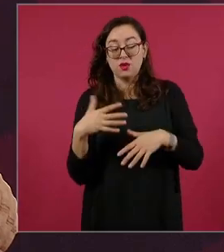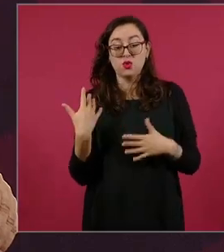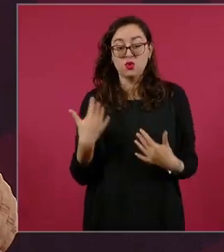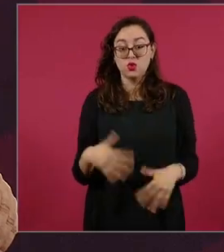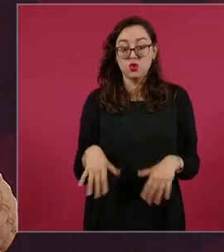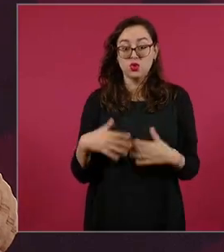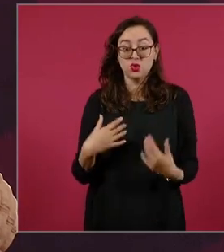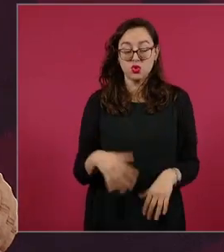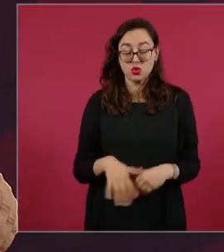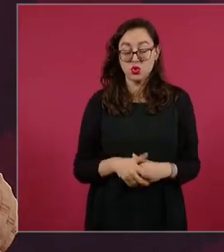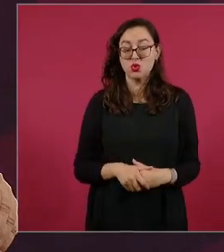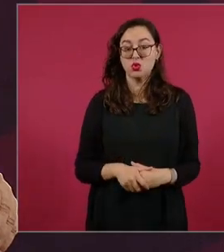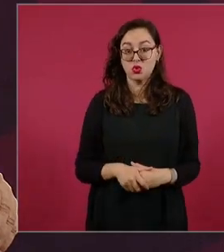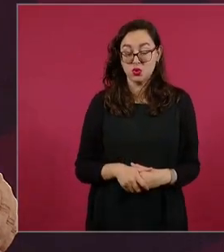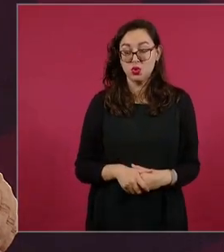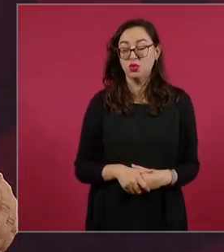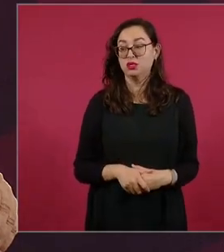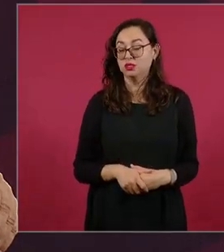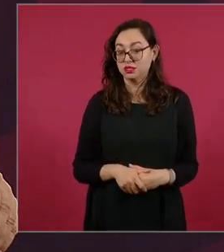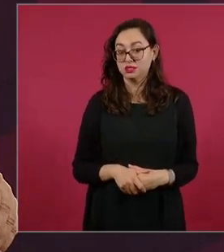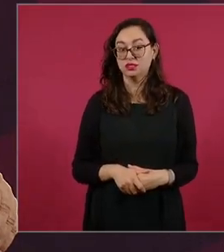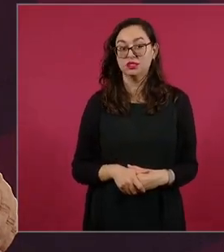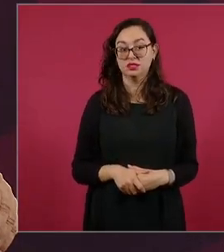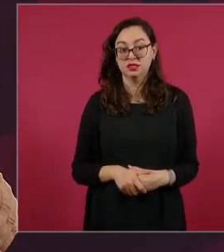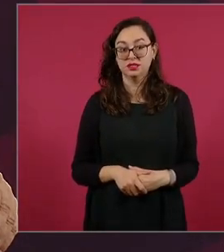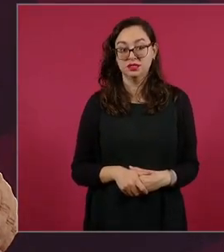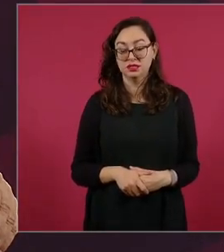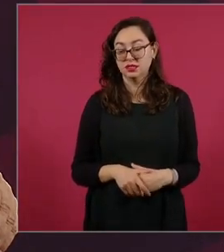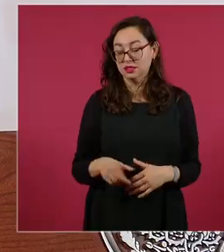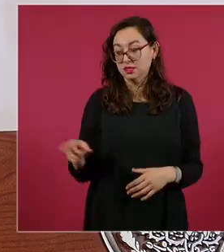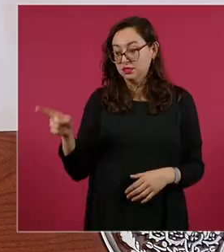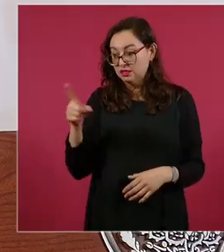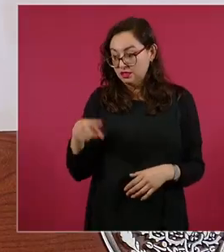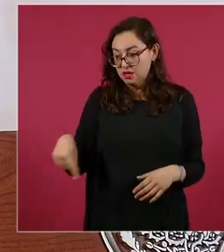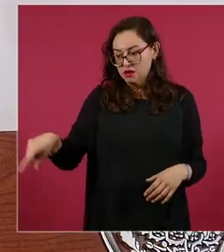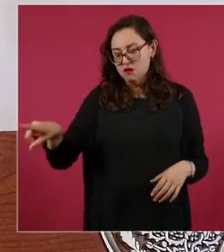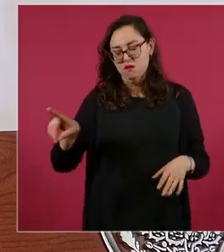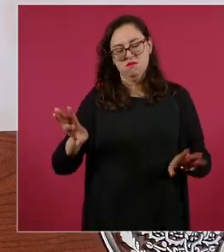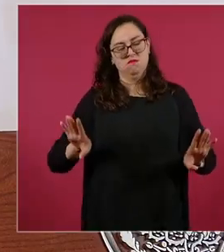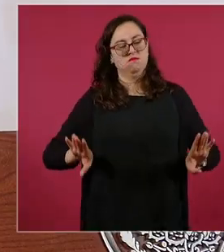hacer creer de que eran distintos